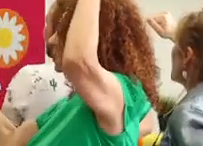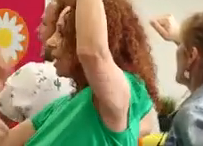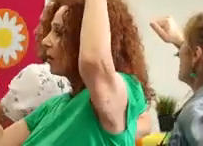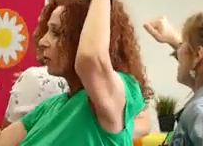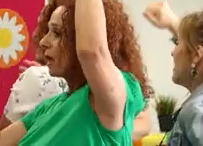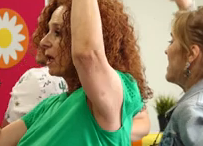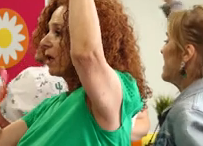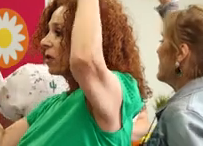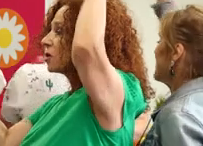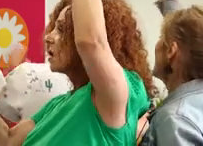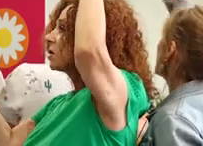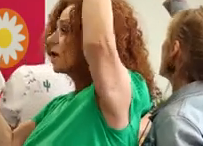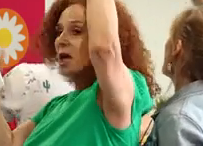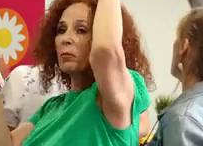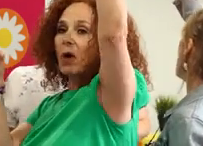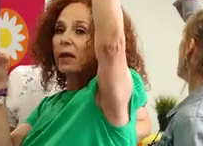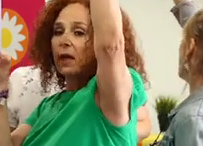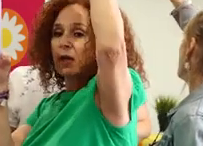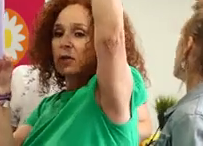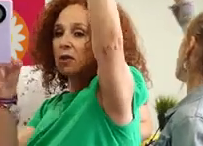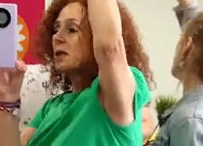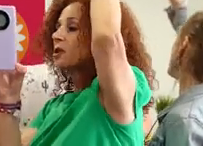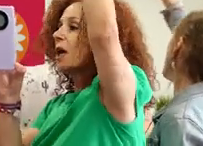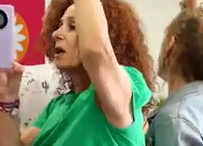pero lo mejor está por llegar.